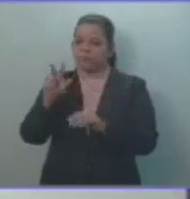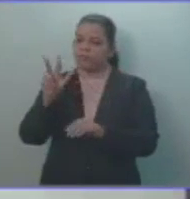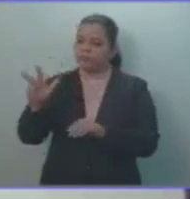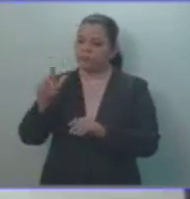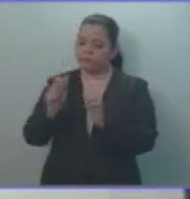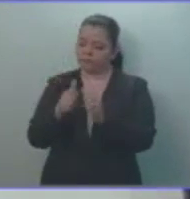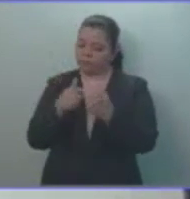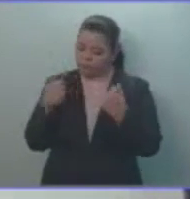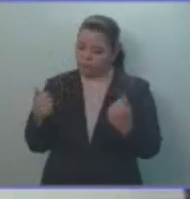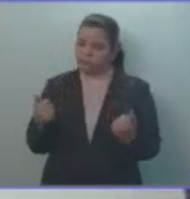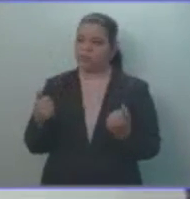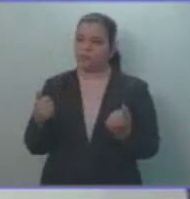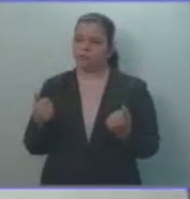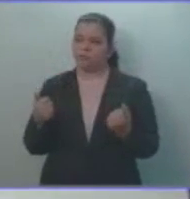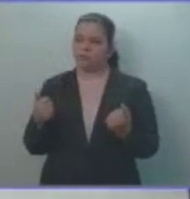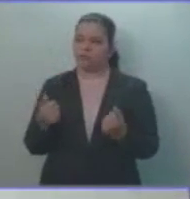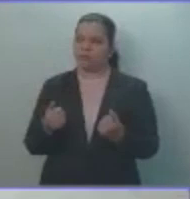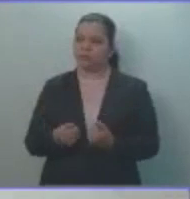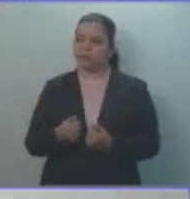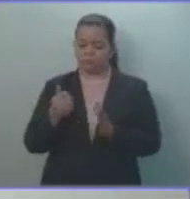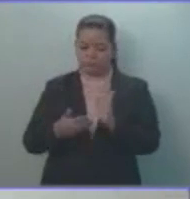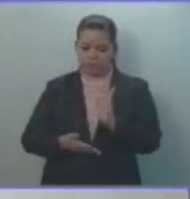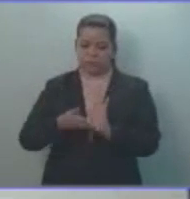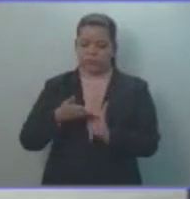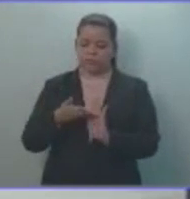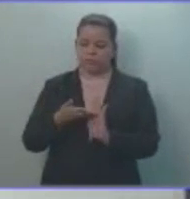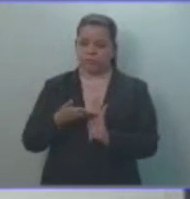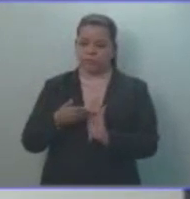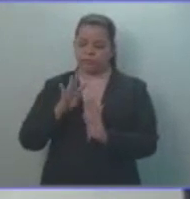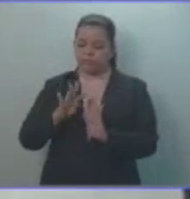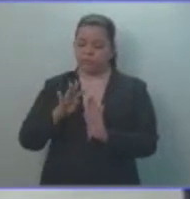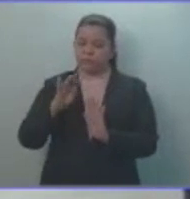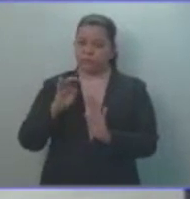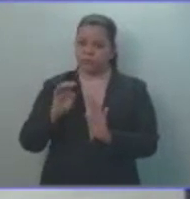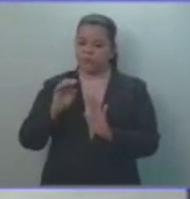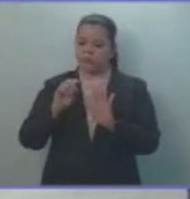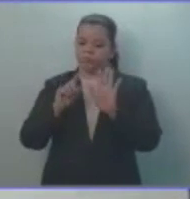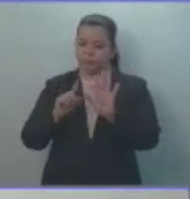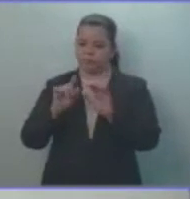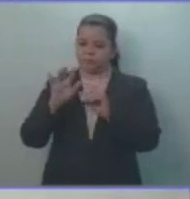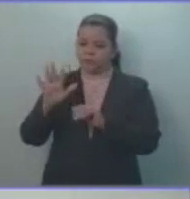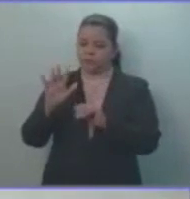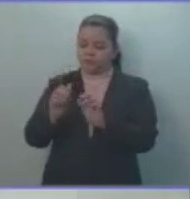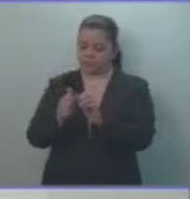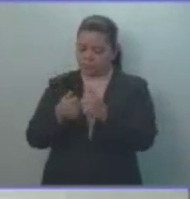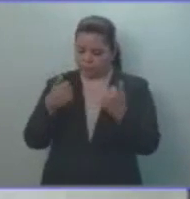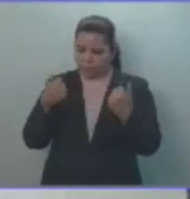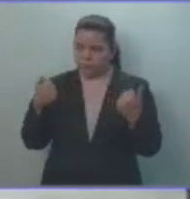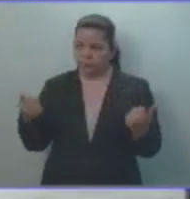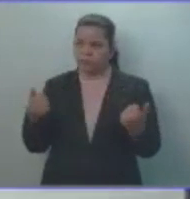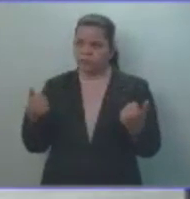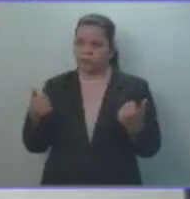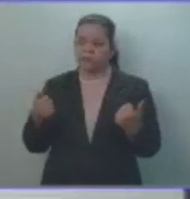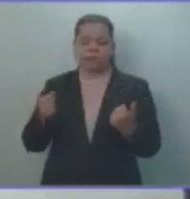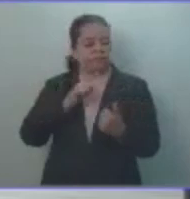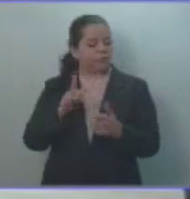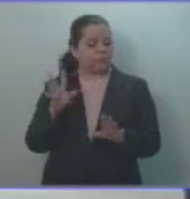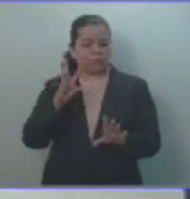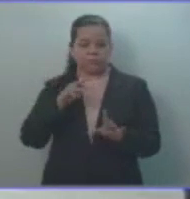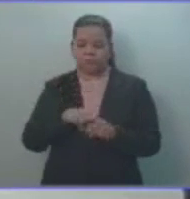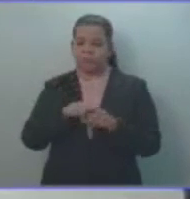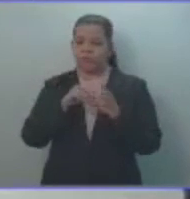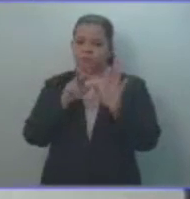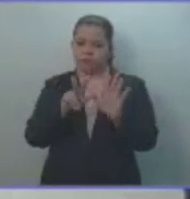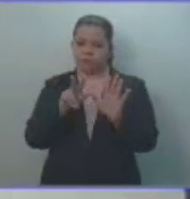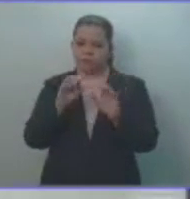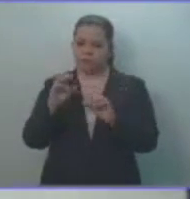6.733 millones, con un incremento de 465 millones, sin incluir los